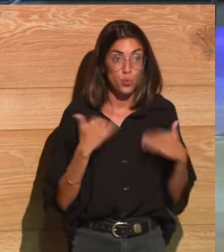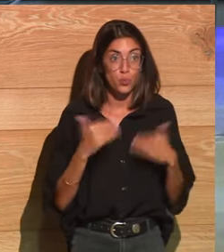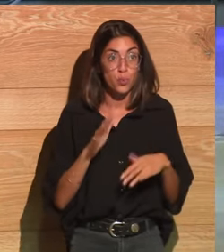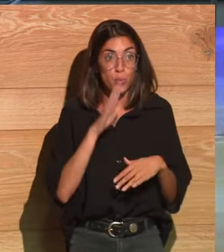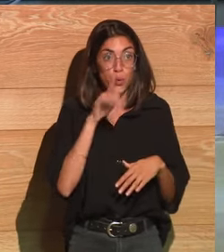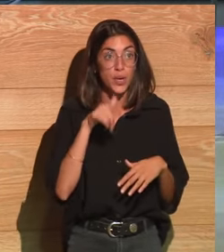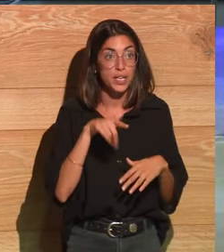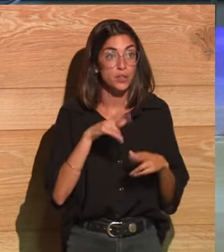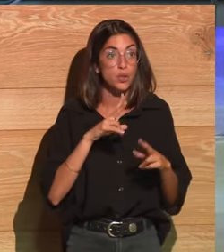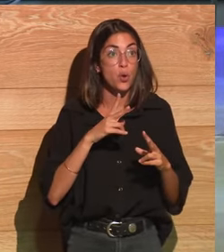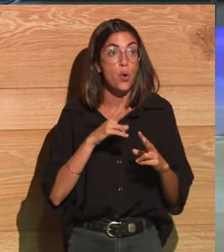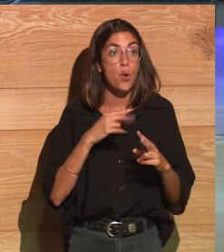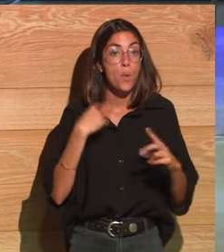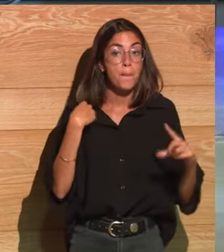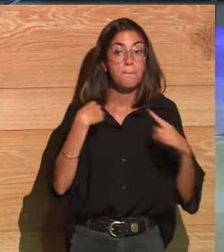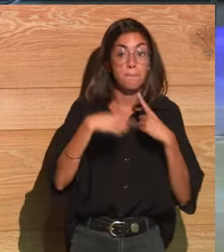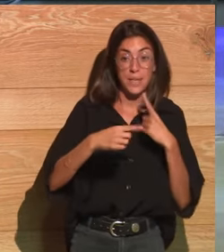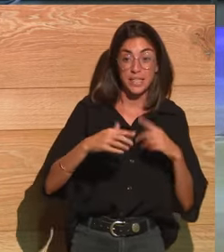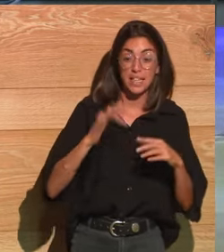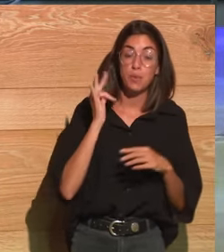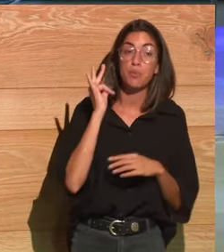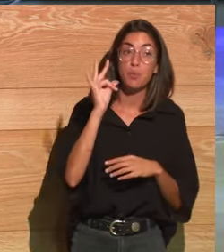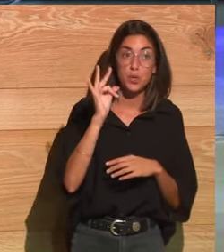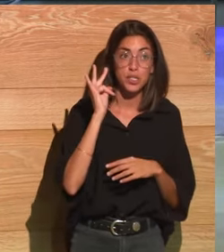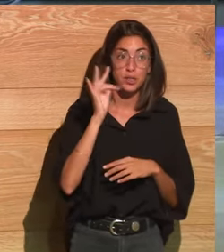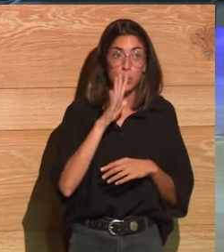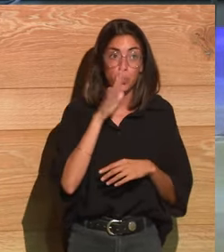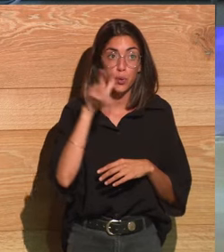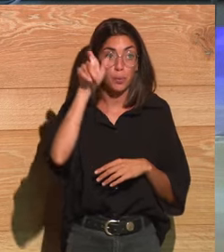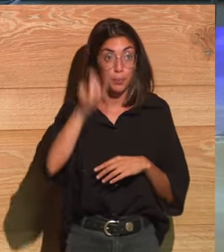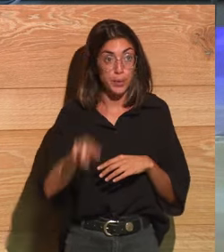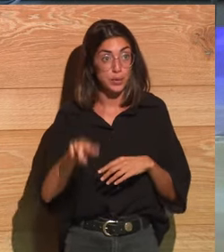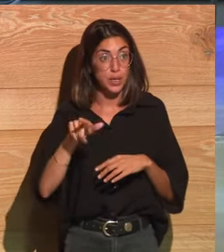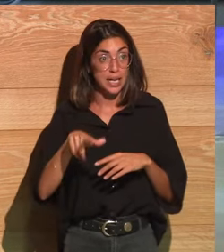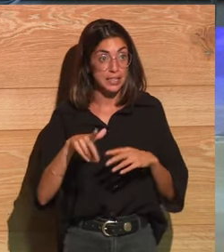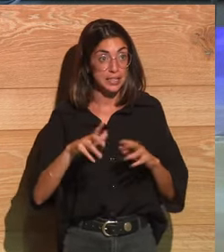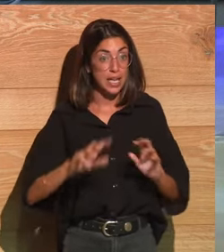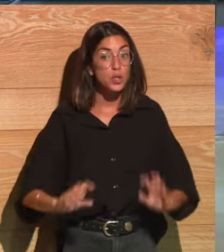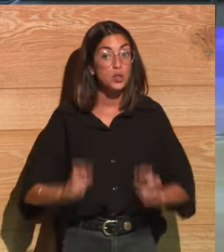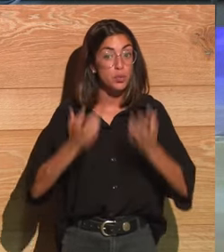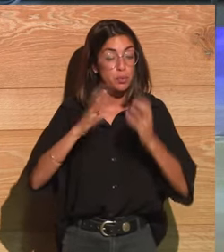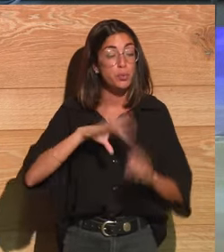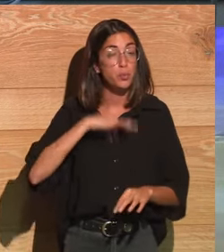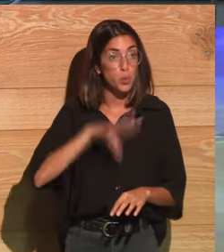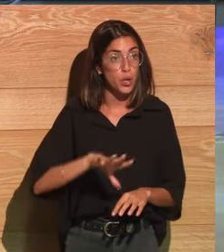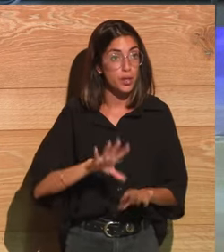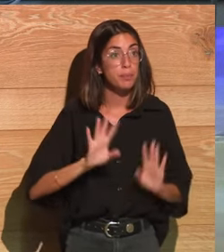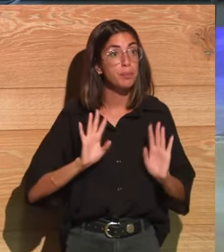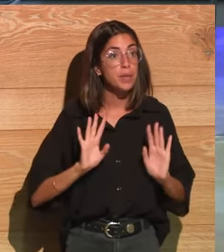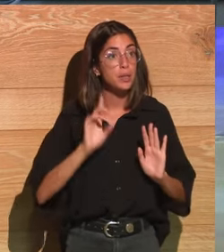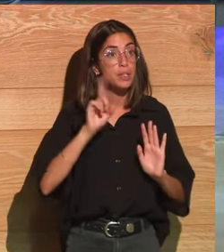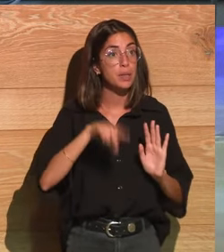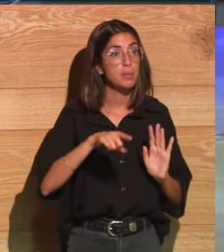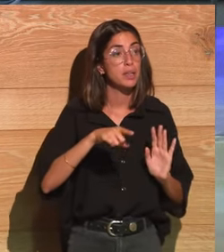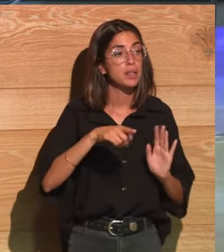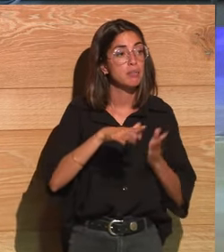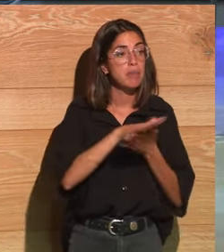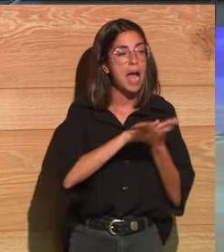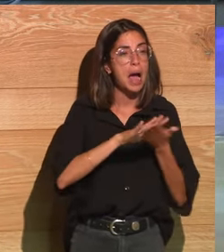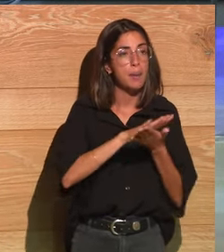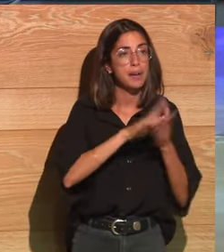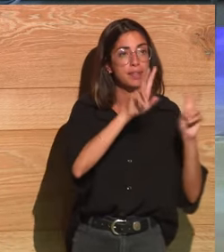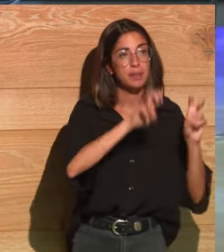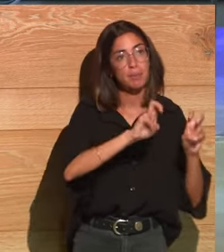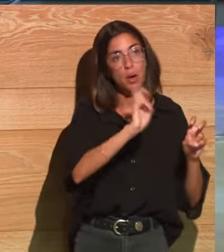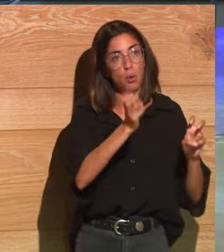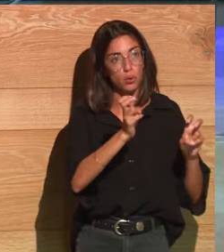un mensaje positivo sobre esta persona que ha conseguido sobrevivir a esa dificultad. Pero a lo mejor también nos está hablando de otro tema muy importante, que